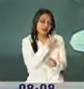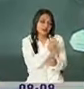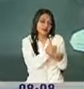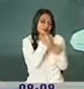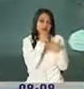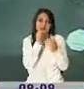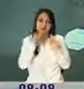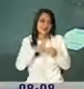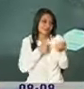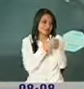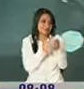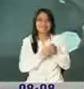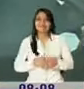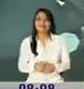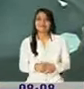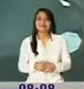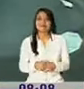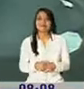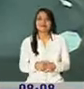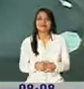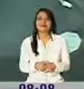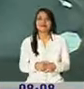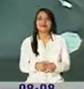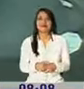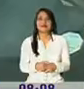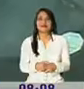para ponerla a flote.